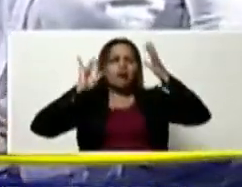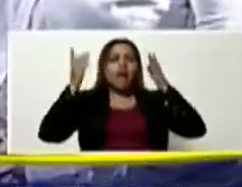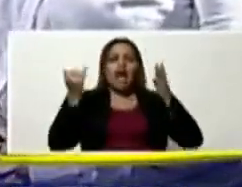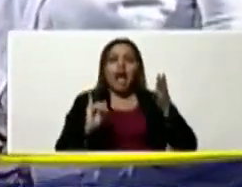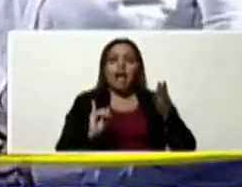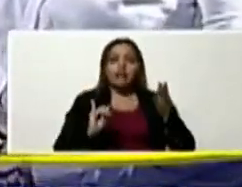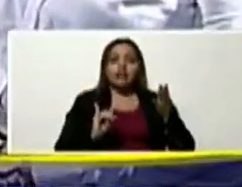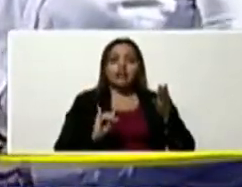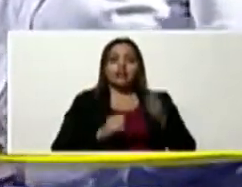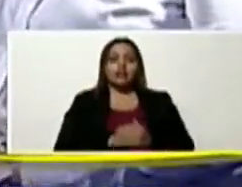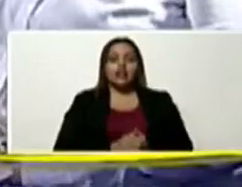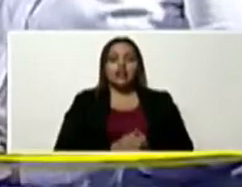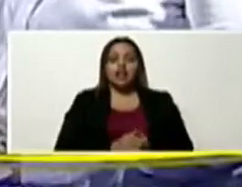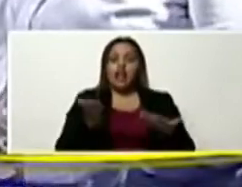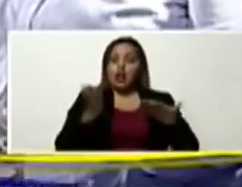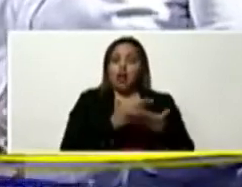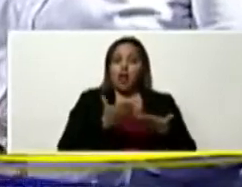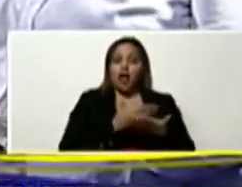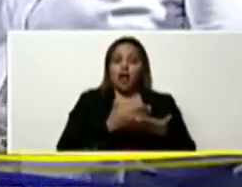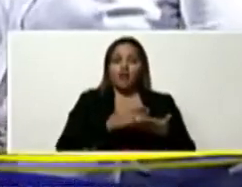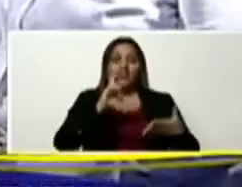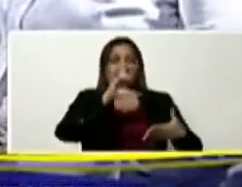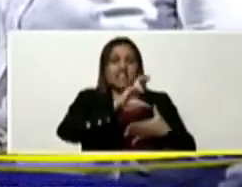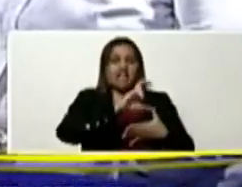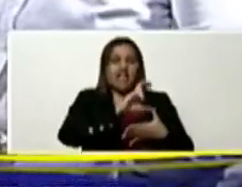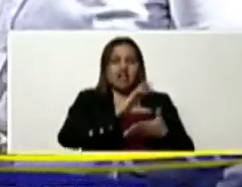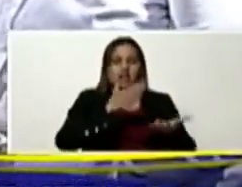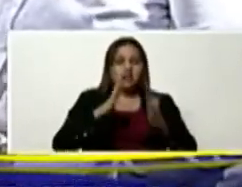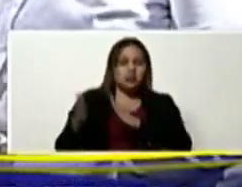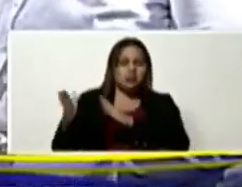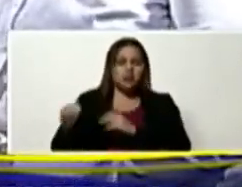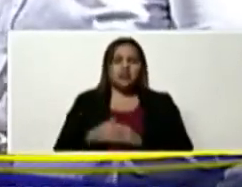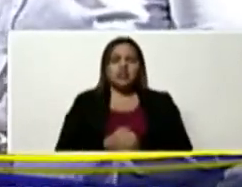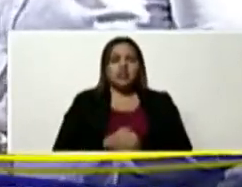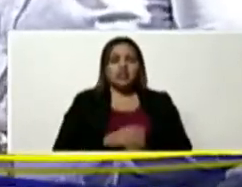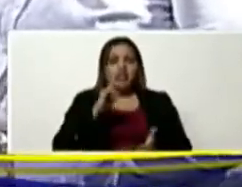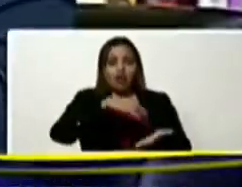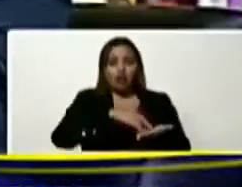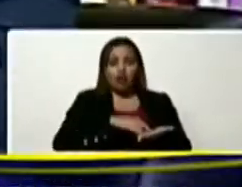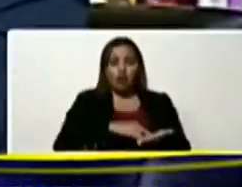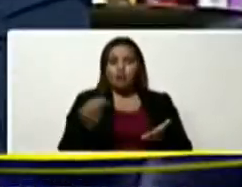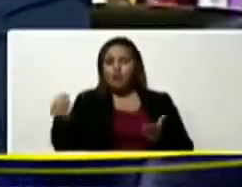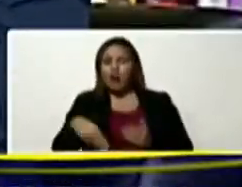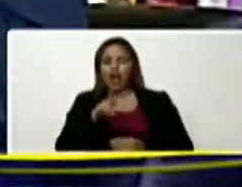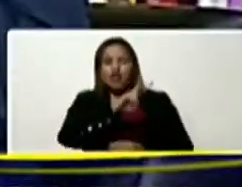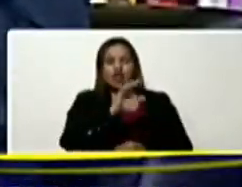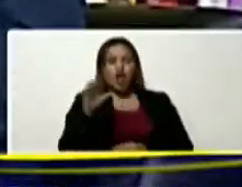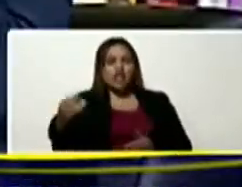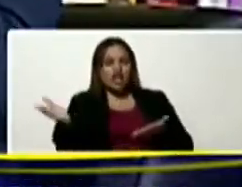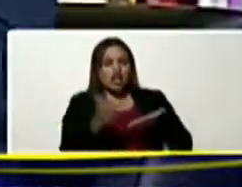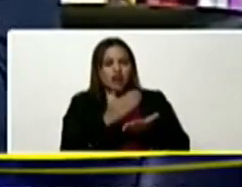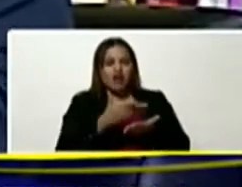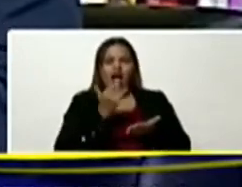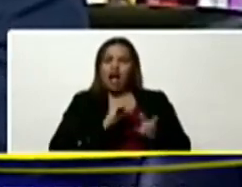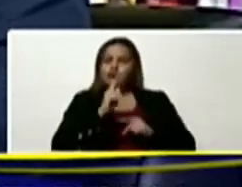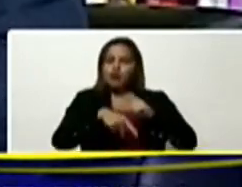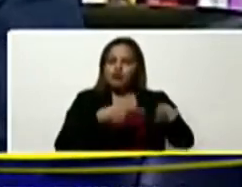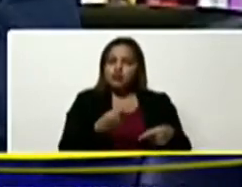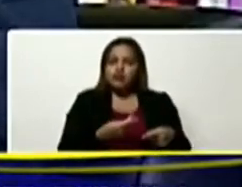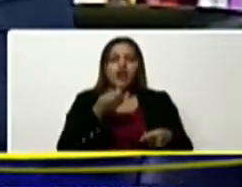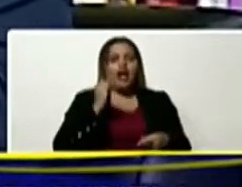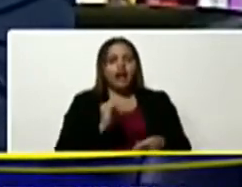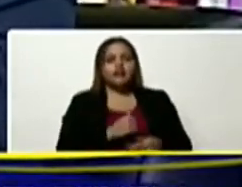colección Bicentenario Carabobo, que no se quedó en el Bicentenario nada más, son 200 títulos que vienen en proceso y que forman